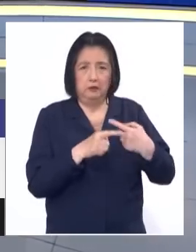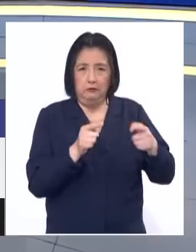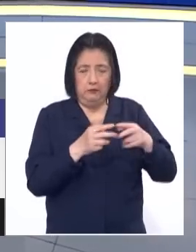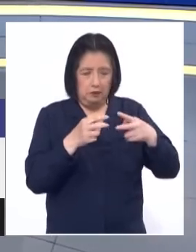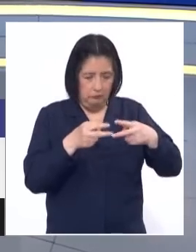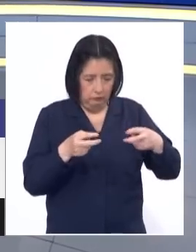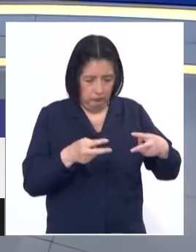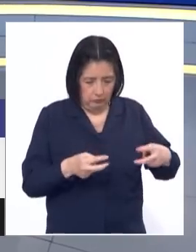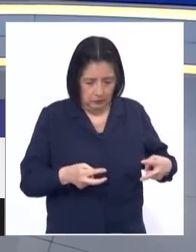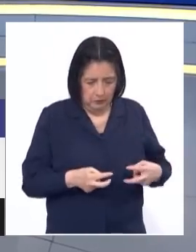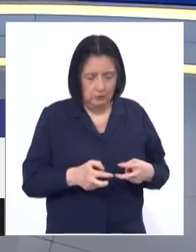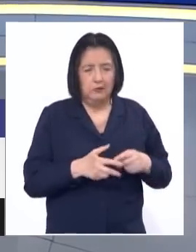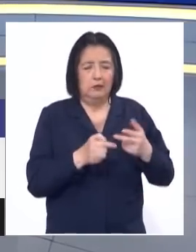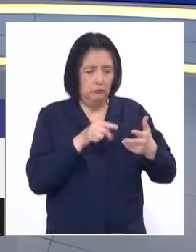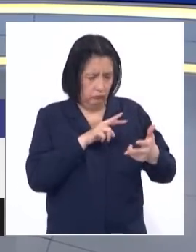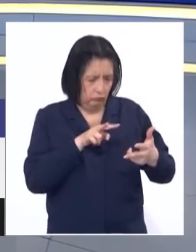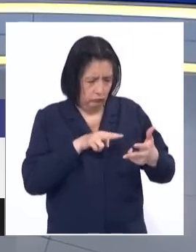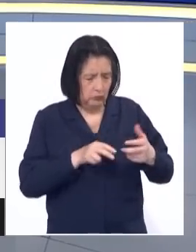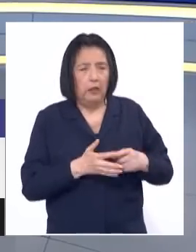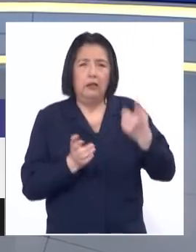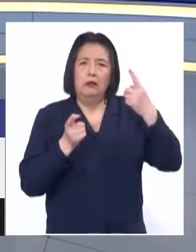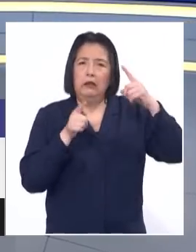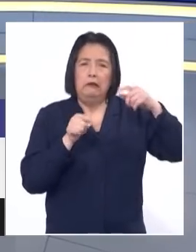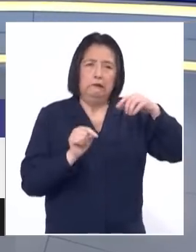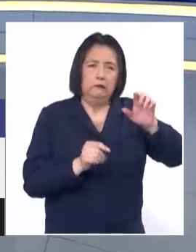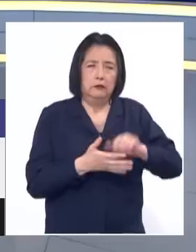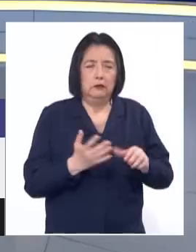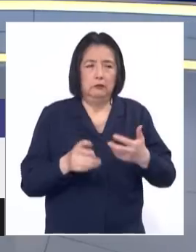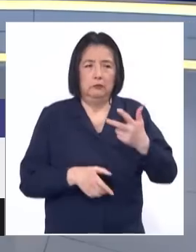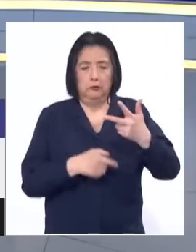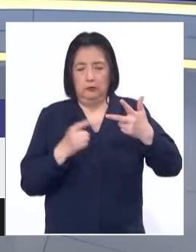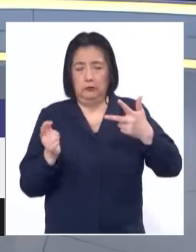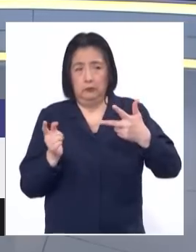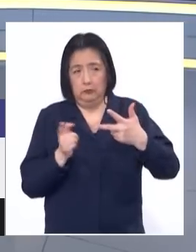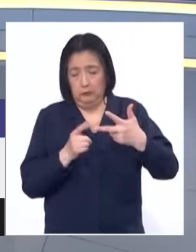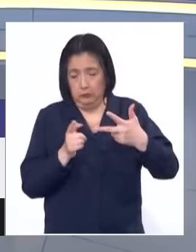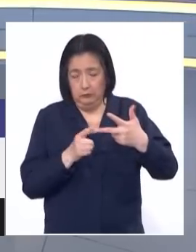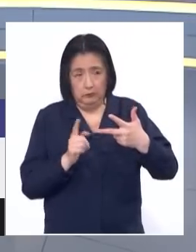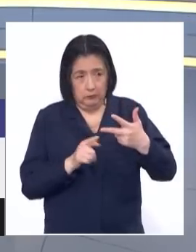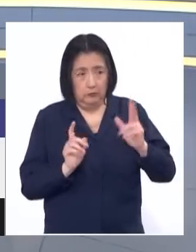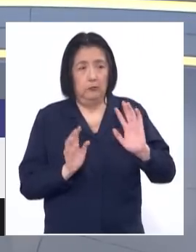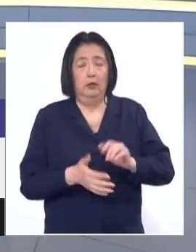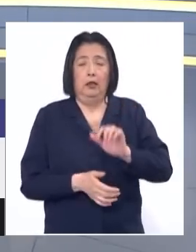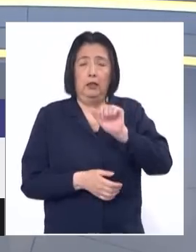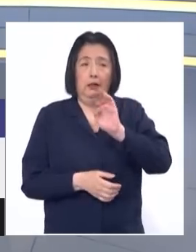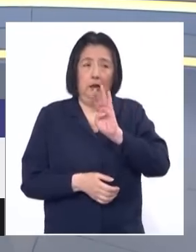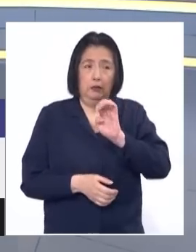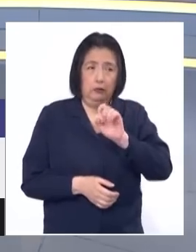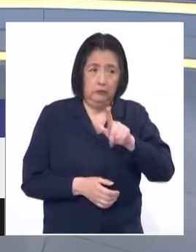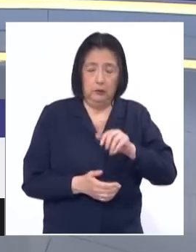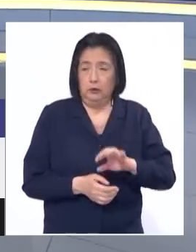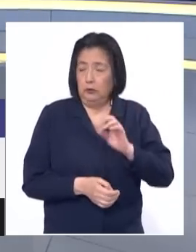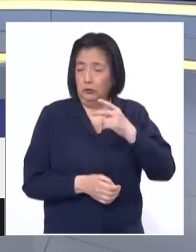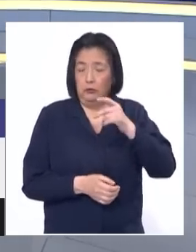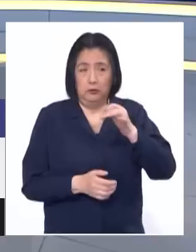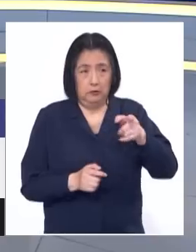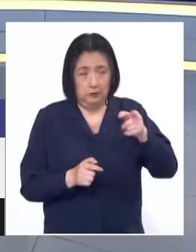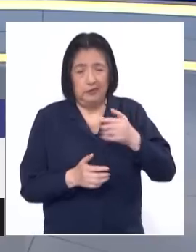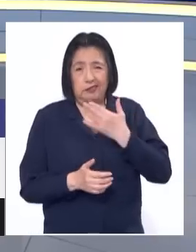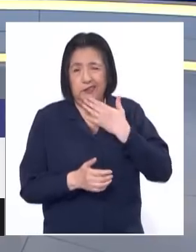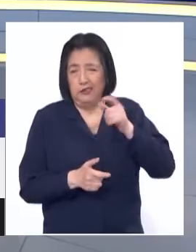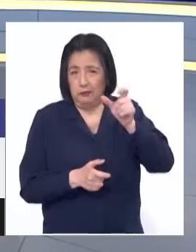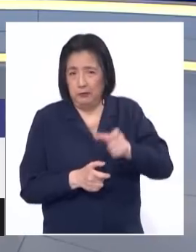han conocido respecto a coordinaciones. Y por último, y no menos importante, Abel Hurtado Espinosa, quien